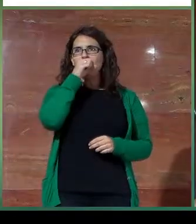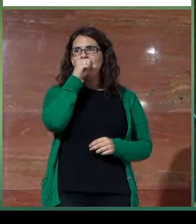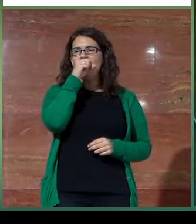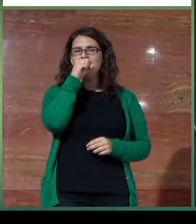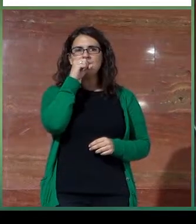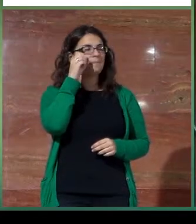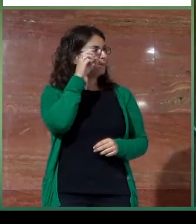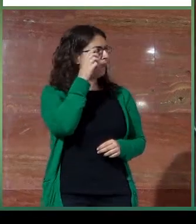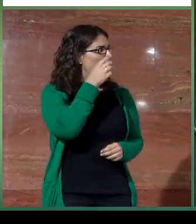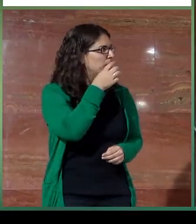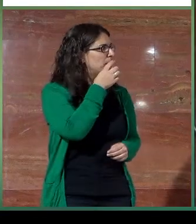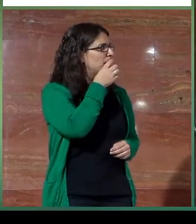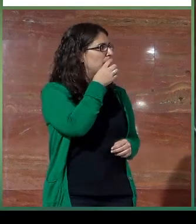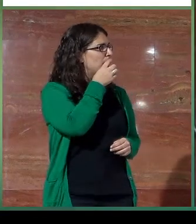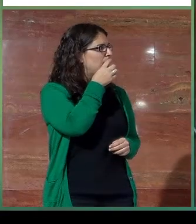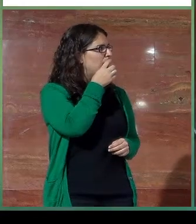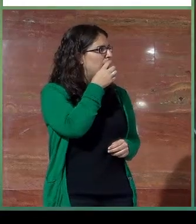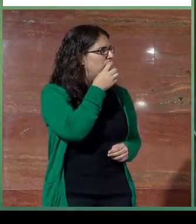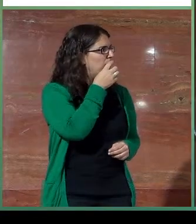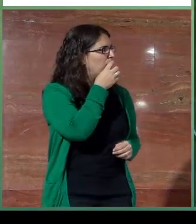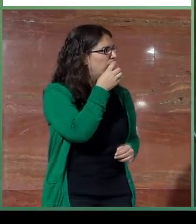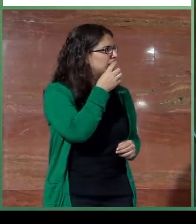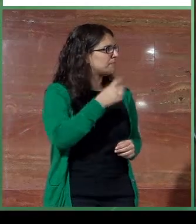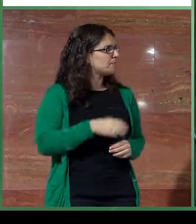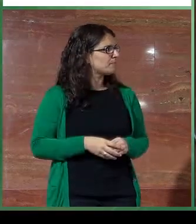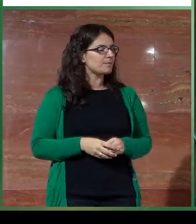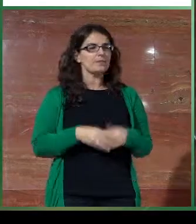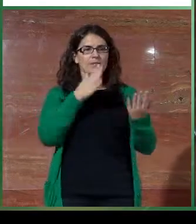Yo les aseguro que esto no lo tenía yo en este guión que me han pasado en CEAPAD.